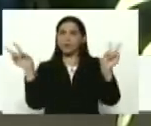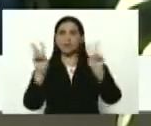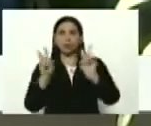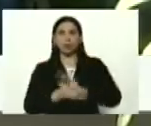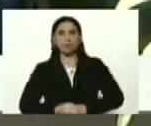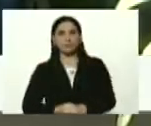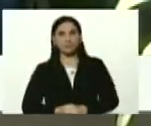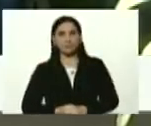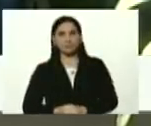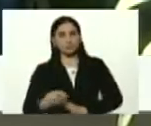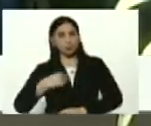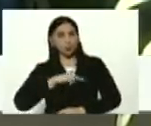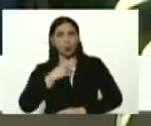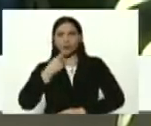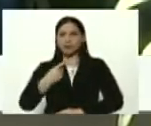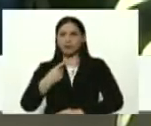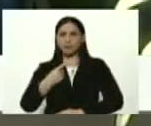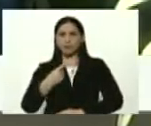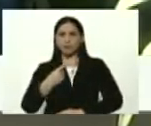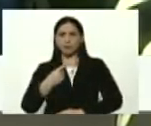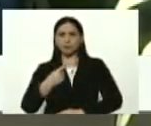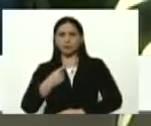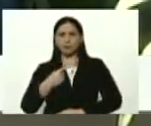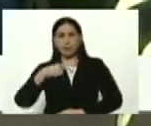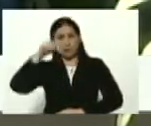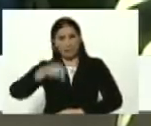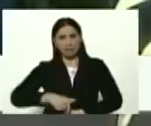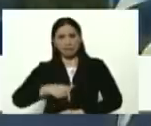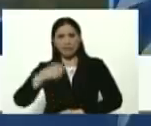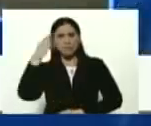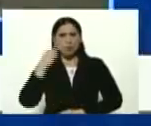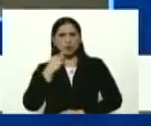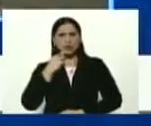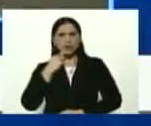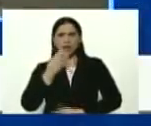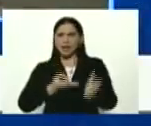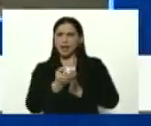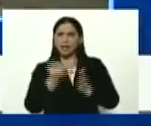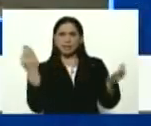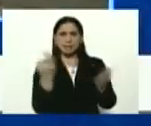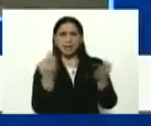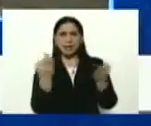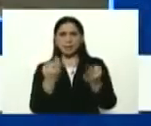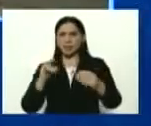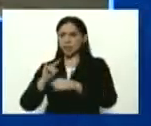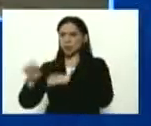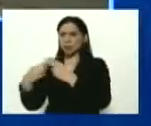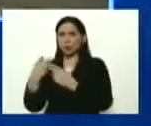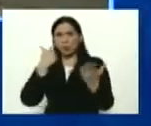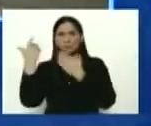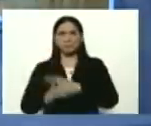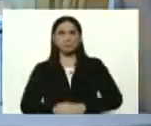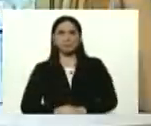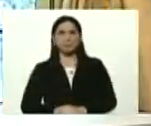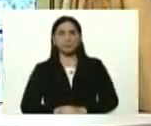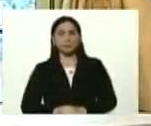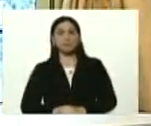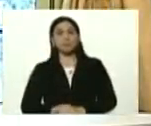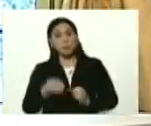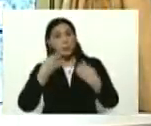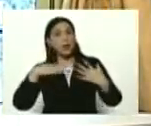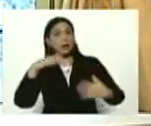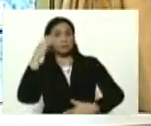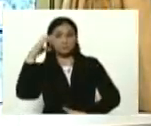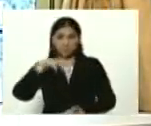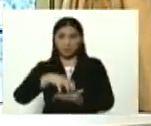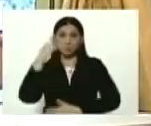victorias. Nosotros decimos, en Guayana, leales siempre. Adelante, presidente. Bueno, Guayana, la bella